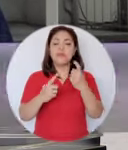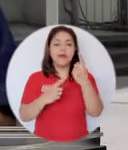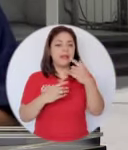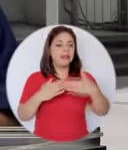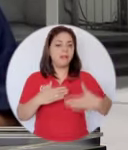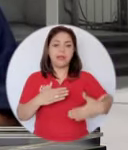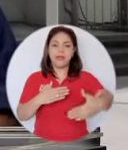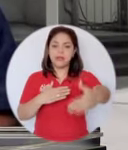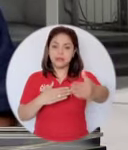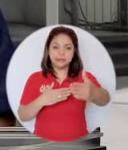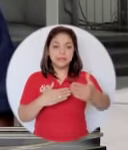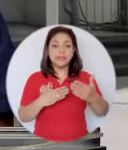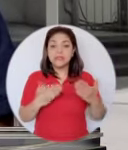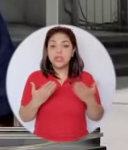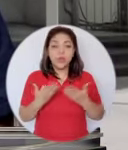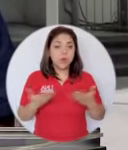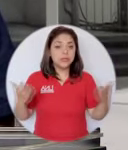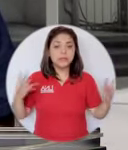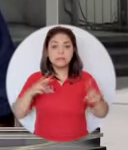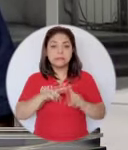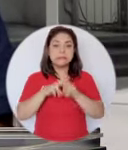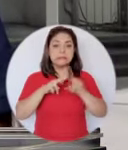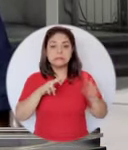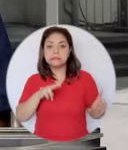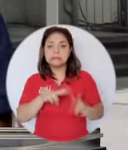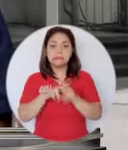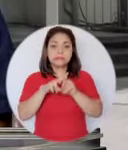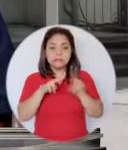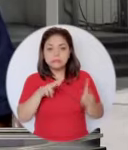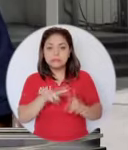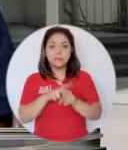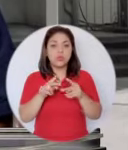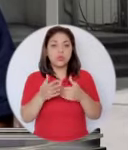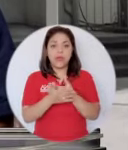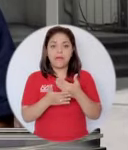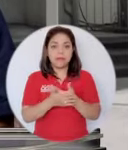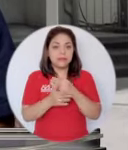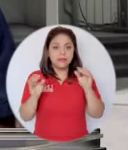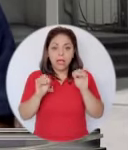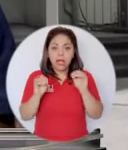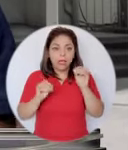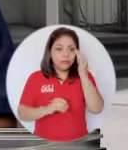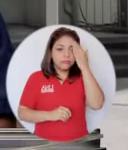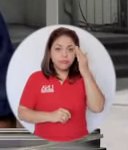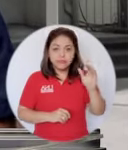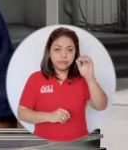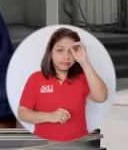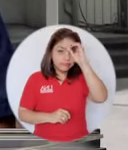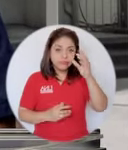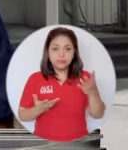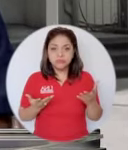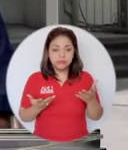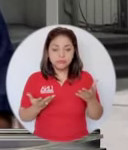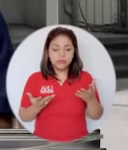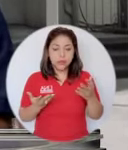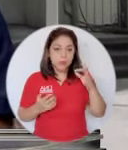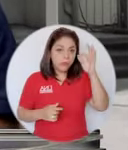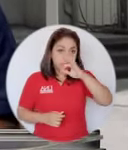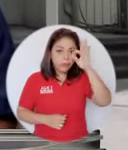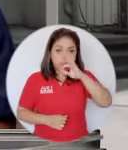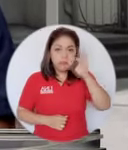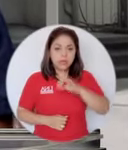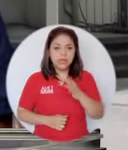surgen cosas nuevas que no nos sospechábamos, y cuando estamos hablando del tema de qué